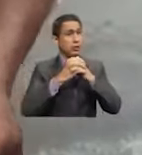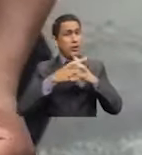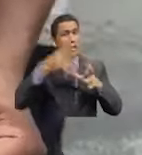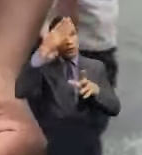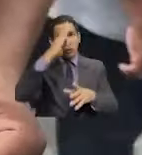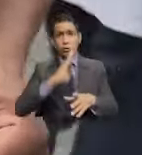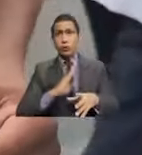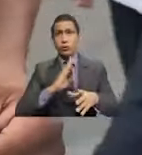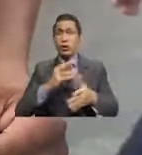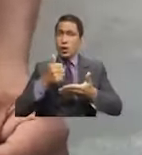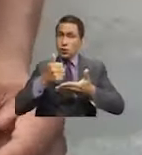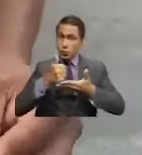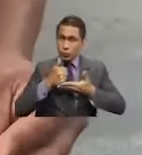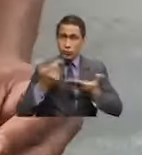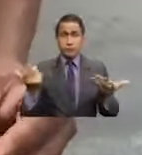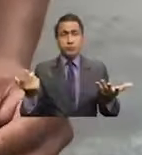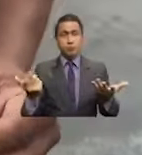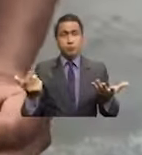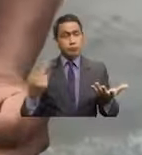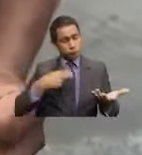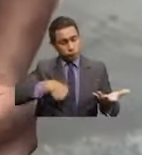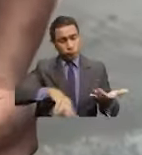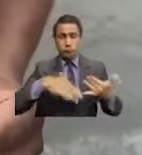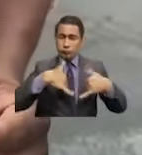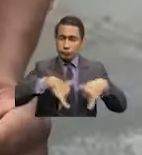ahí cuidarnos en la tierra. Ya hemos